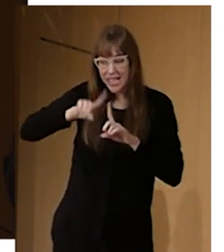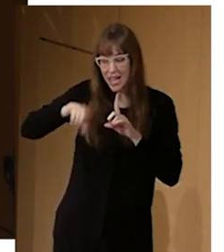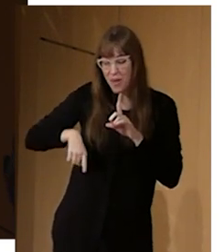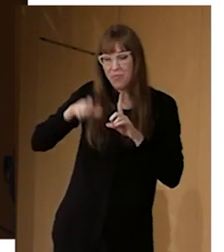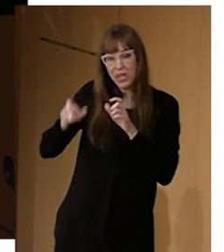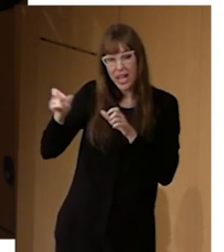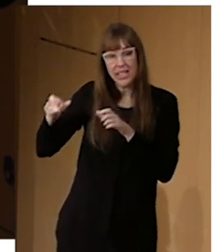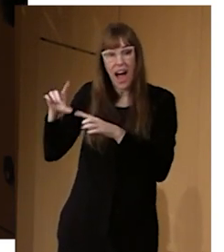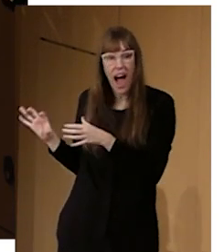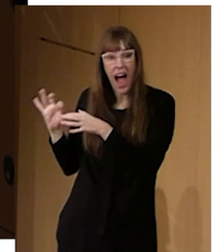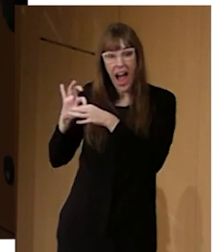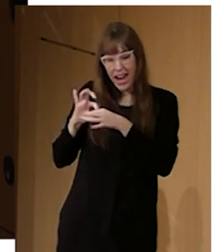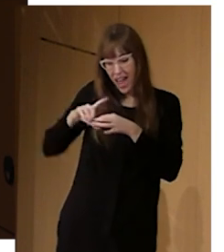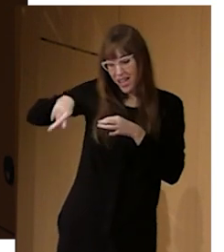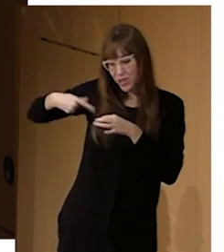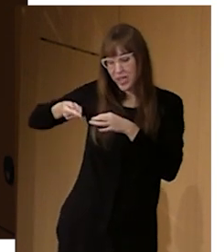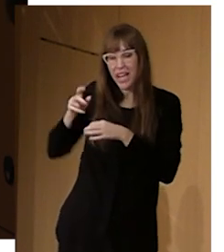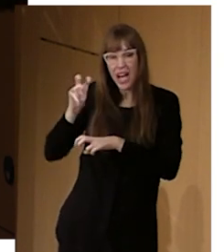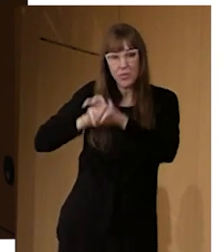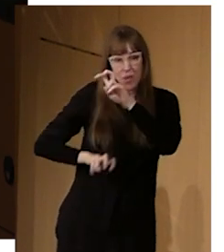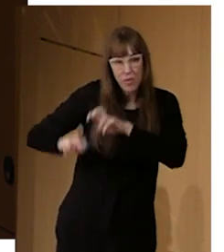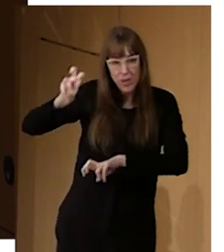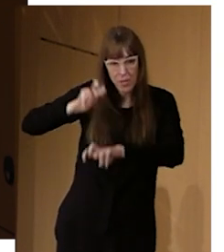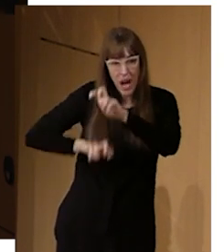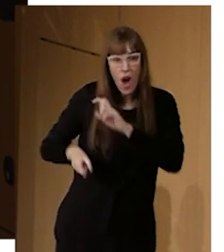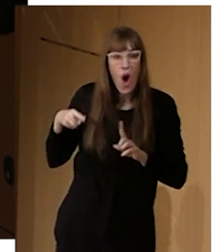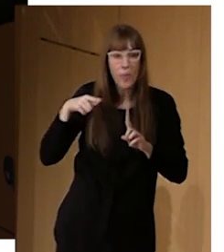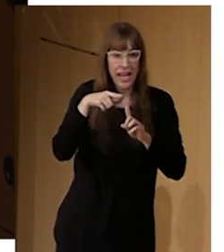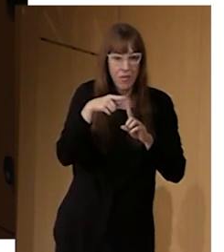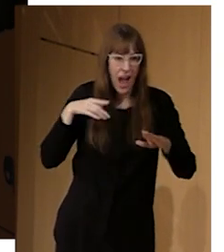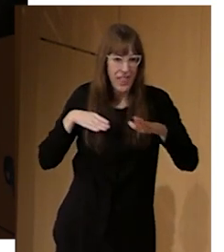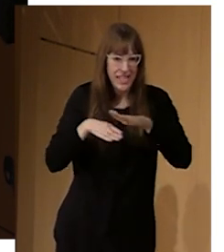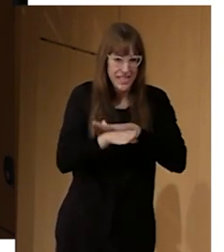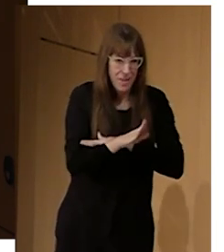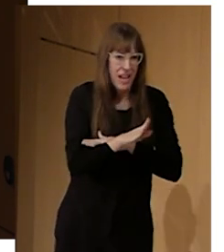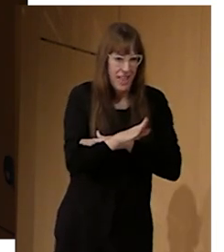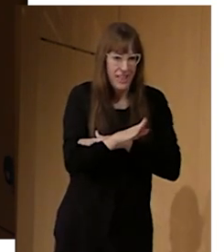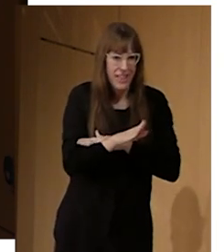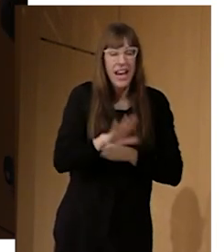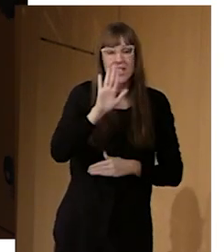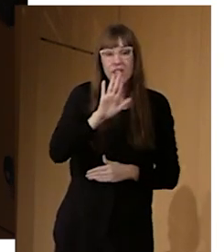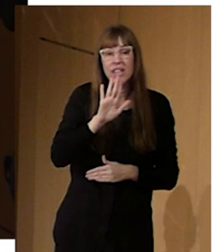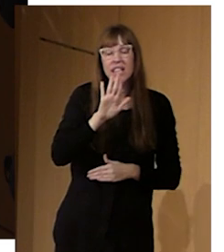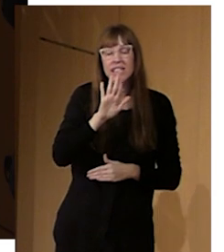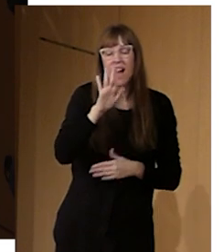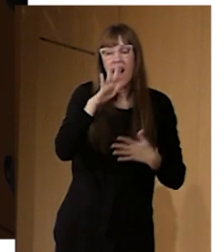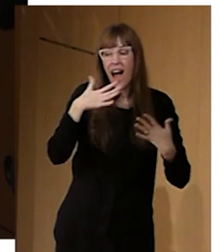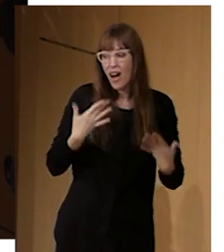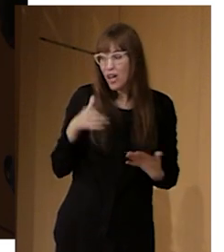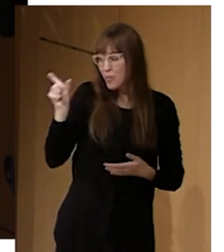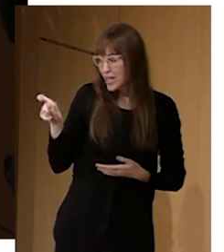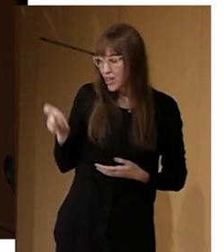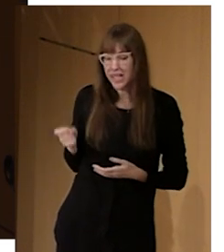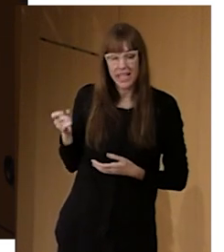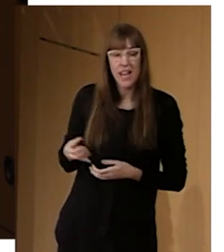facilitar el acceso a la cultura y garantizar los derechos de estas personas así que bueno en el día de hoy pues vamos a tirar de la mano de mentores eh que nos van